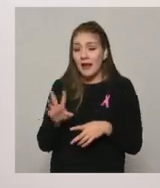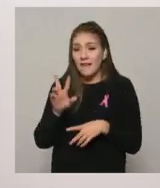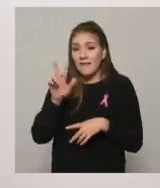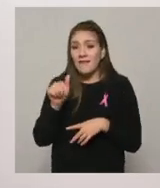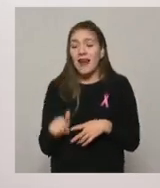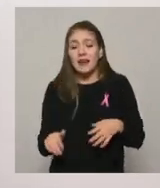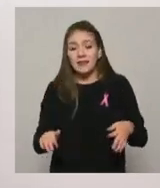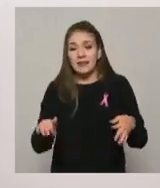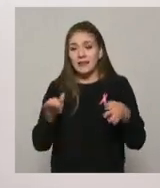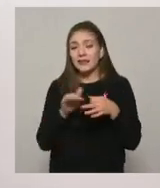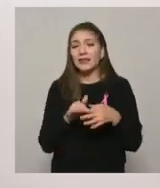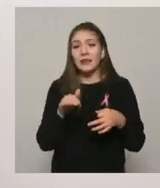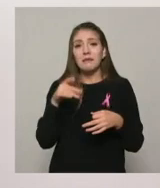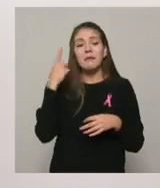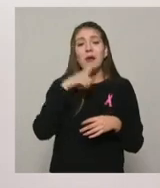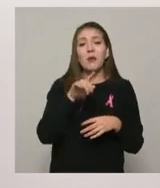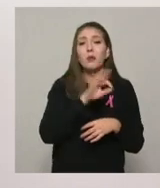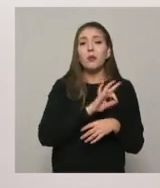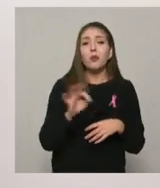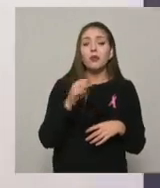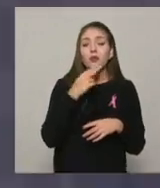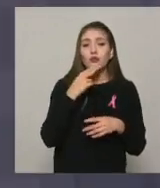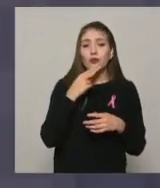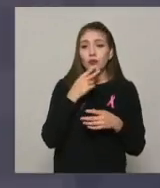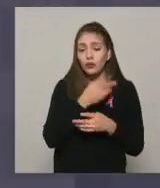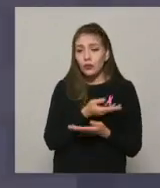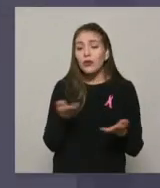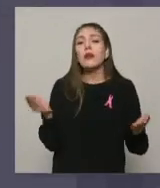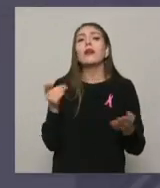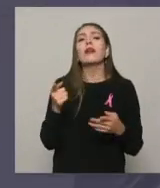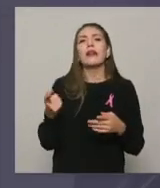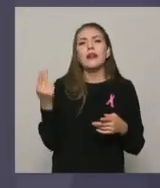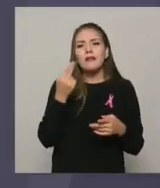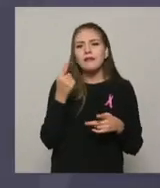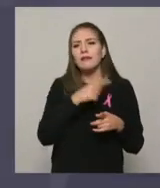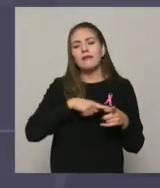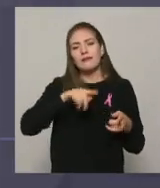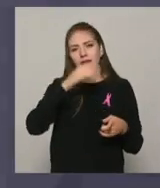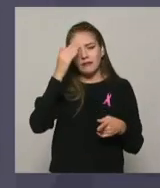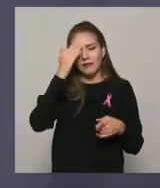ser utilizado. Pongo, por ejemplo, la investigación que hizo el